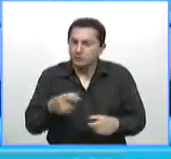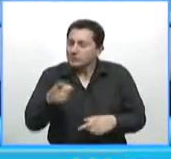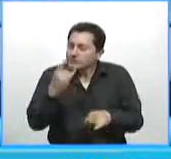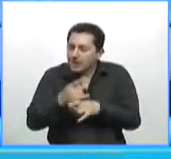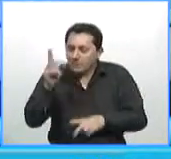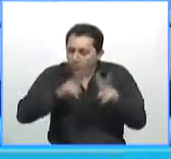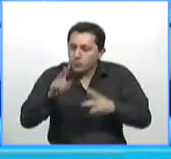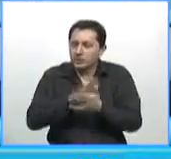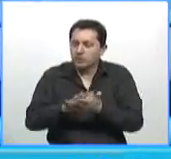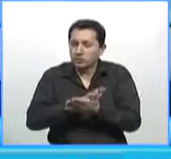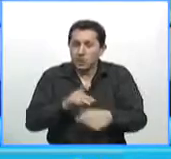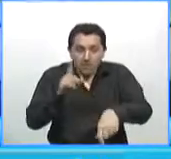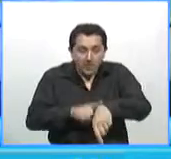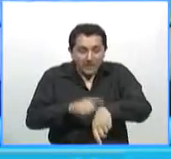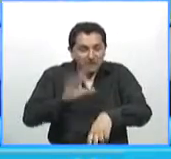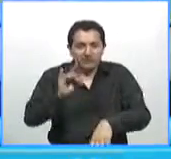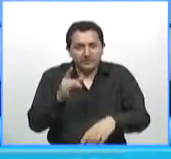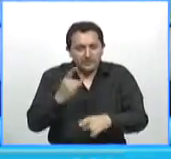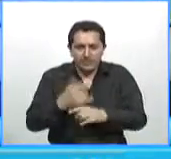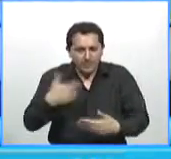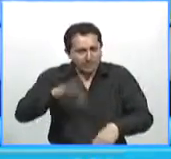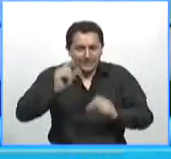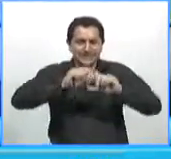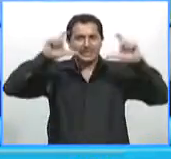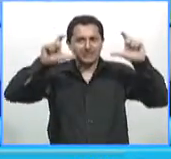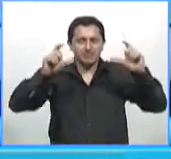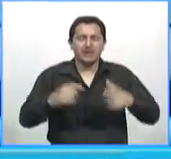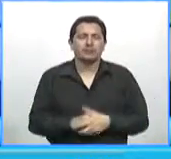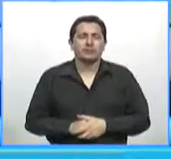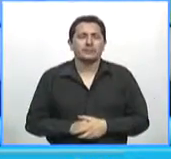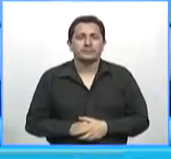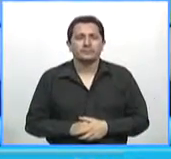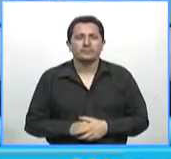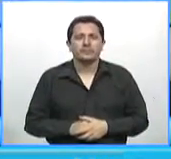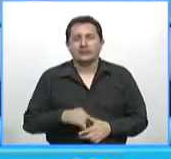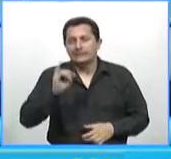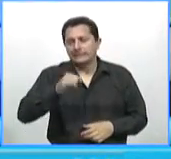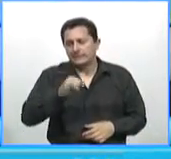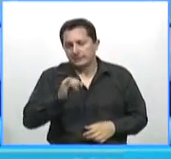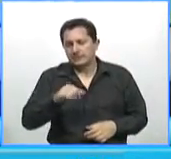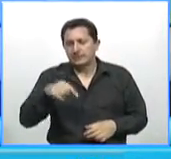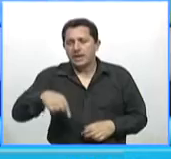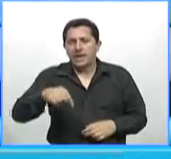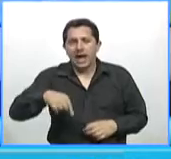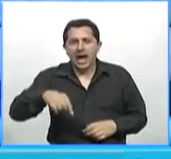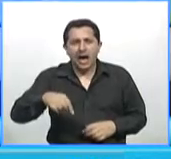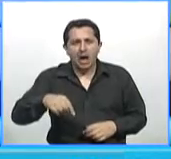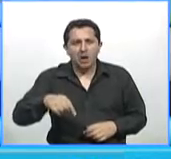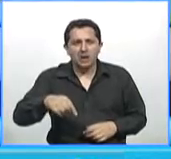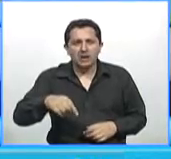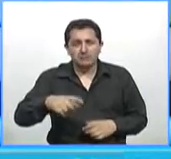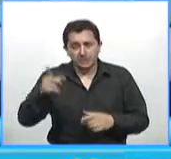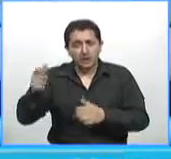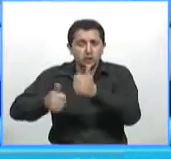en esos momentos más críticos es quizá donde más reaccionan. Sí, creo que ahora que nos dimos cuenta de que obviamente tal vez ganamos